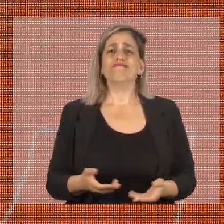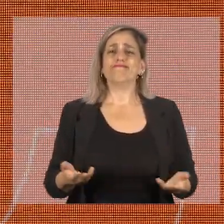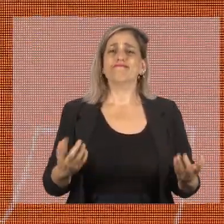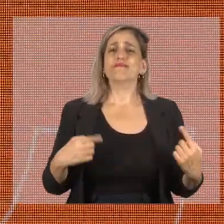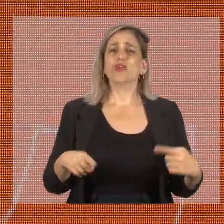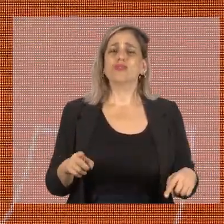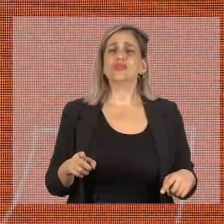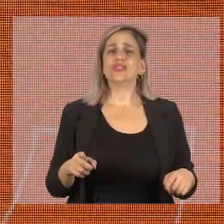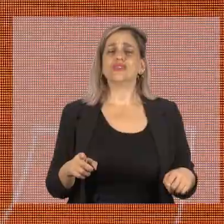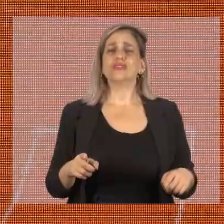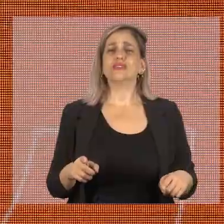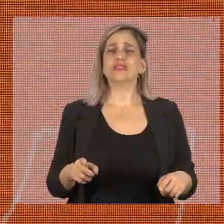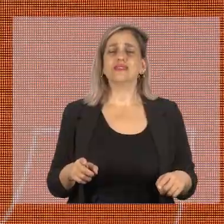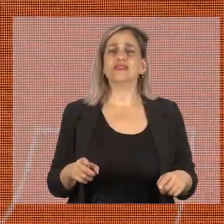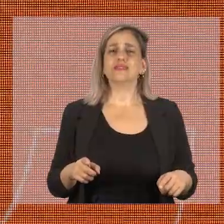Entonces,